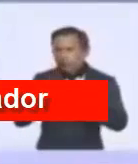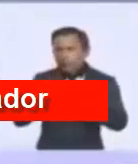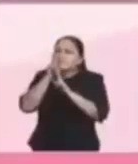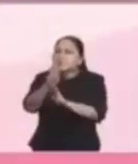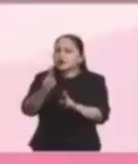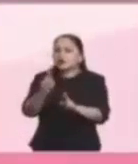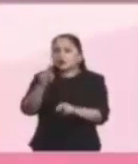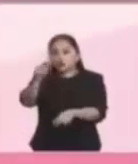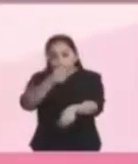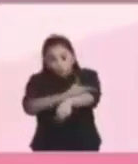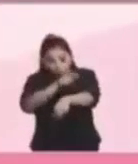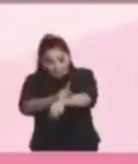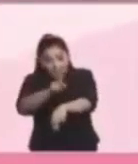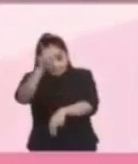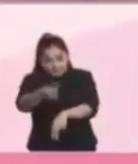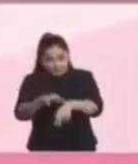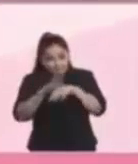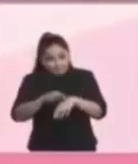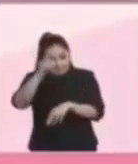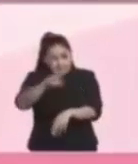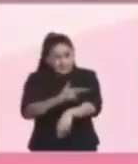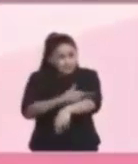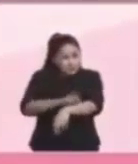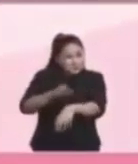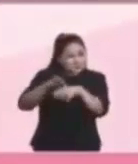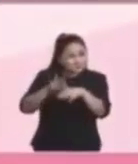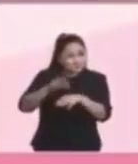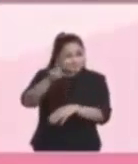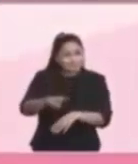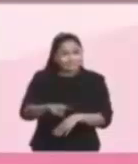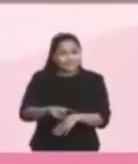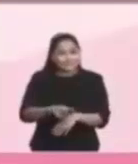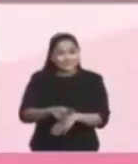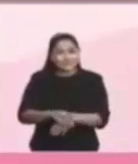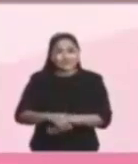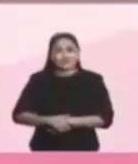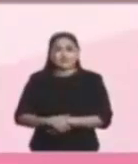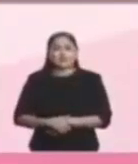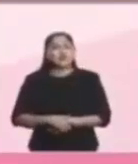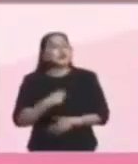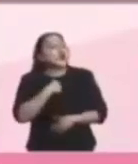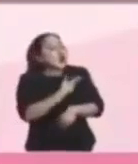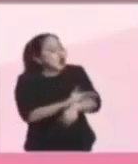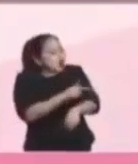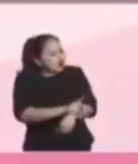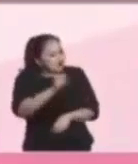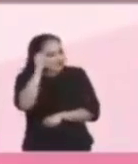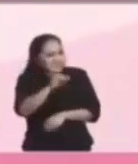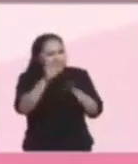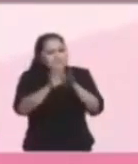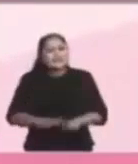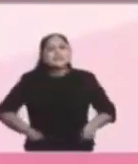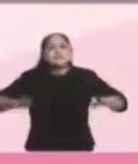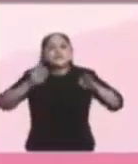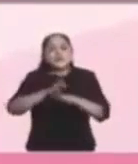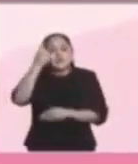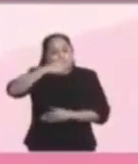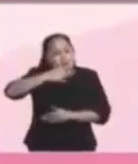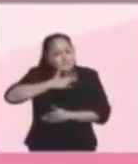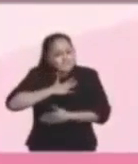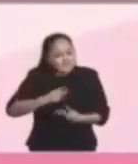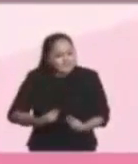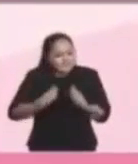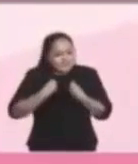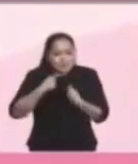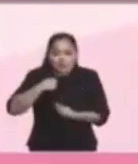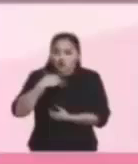guerra. Con esto que nos dice, ¿usted le diría a los estudiantes y a los periodistas que con Andrés Manuel